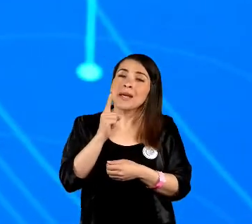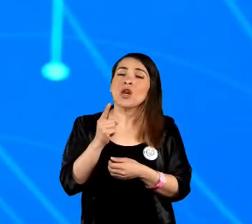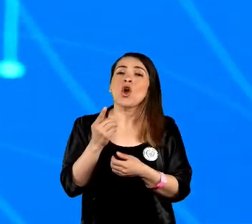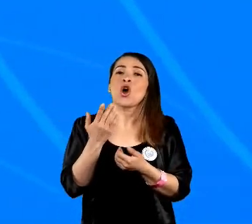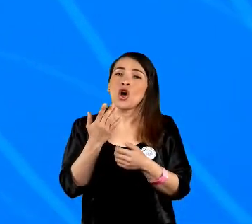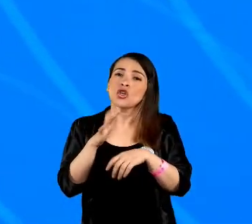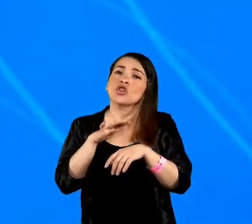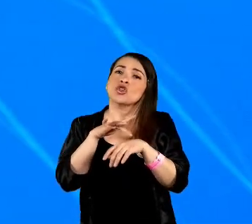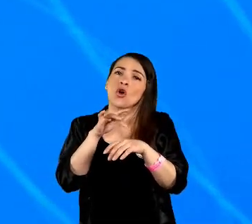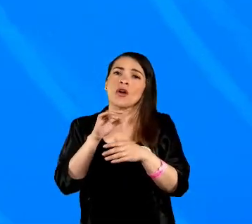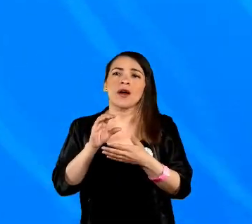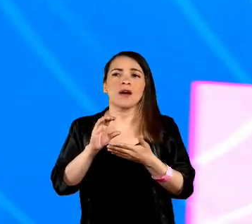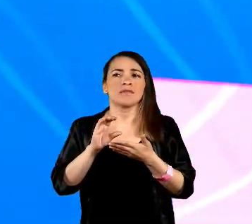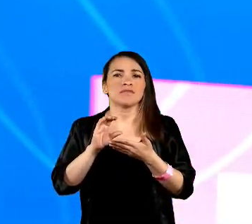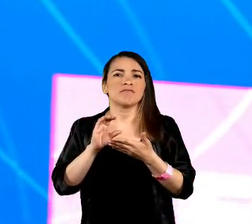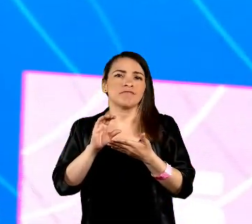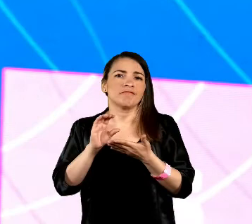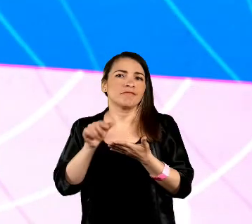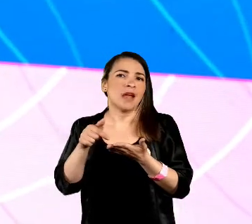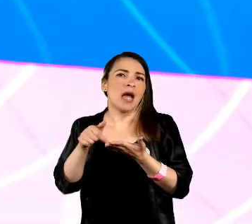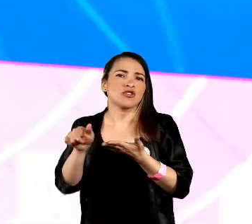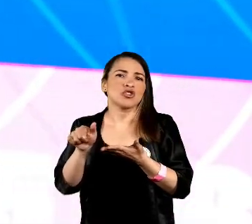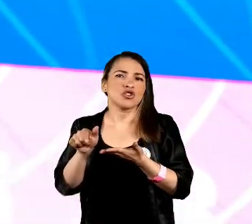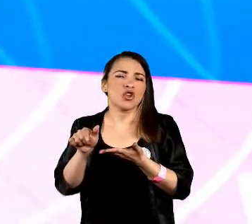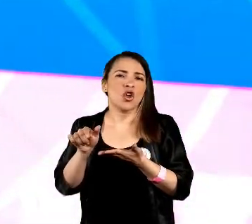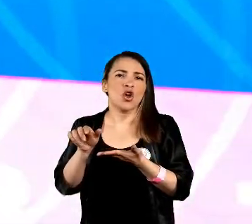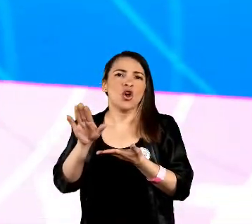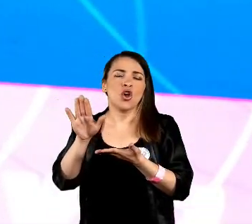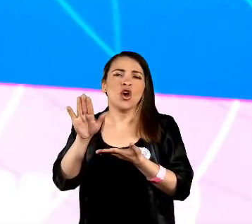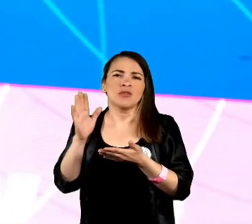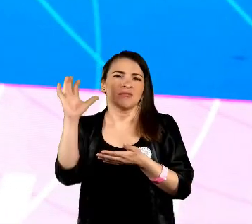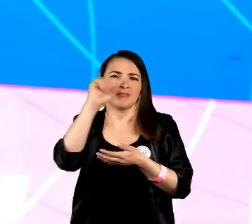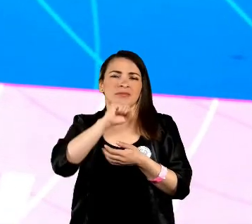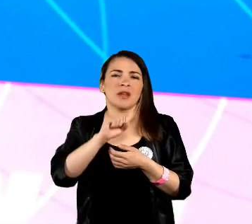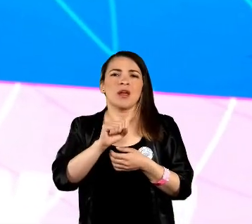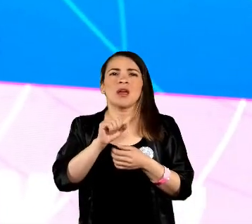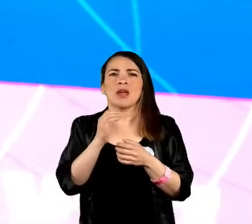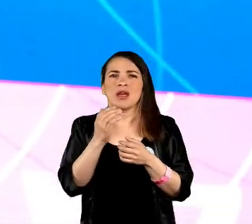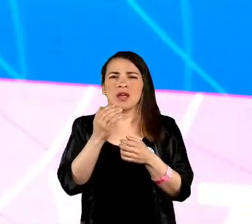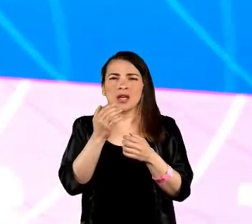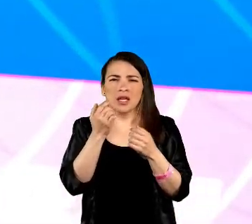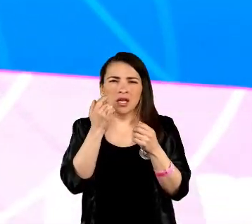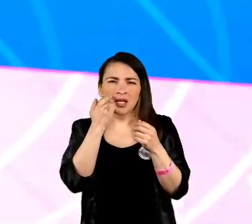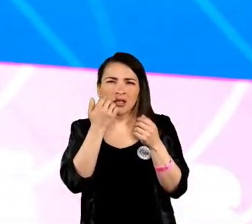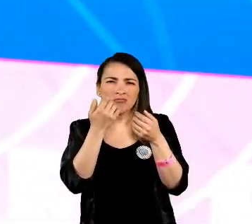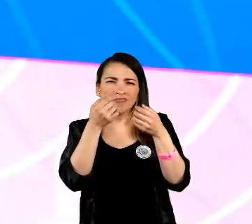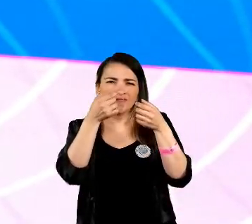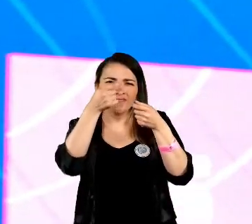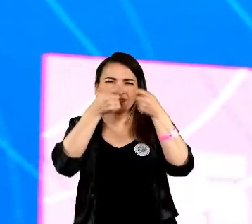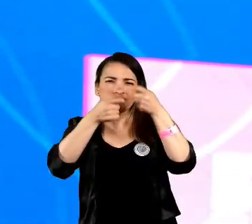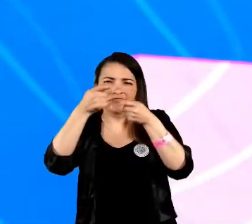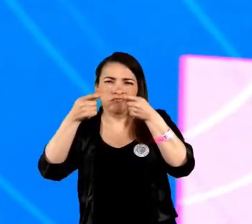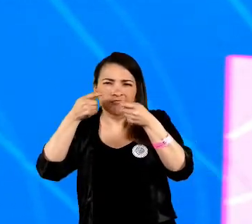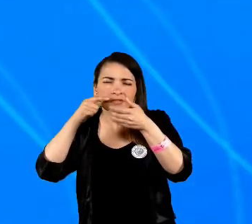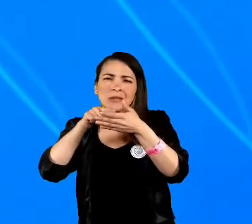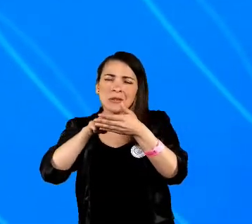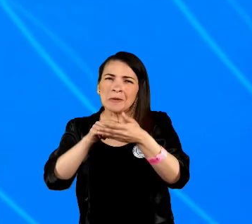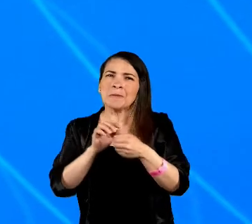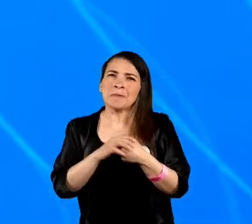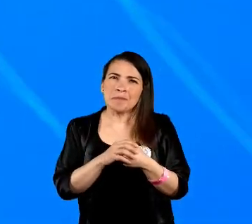flujo de fondo de ingresos en relación a que a los juegos realizados es